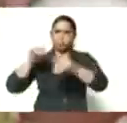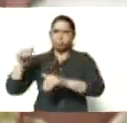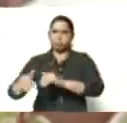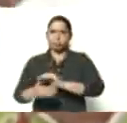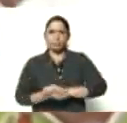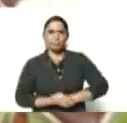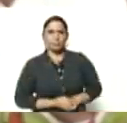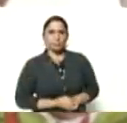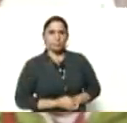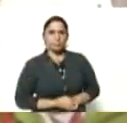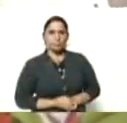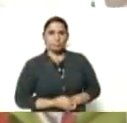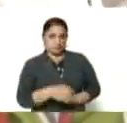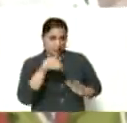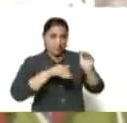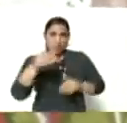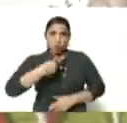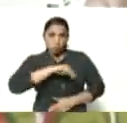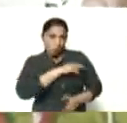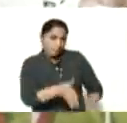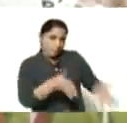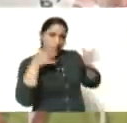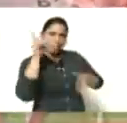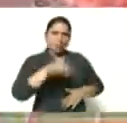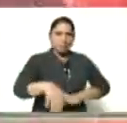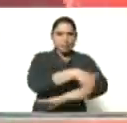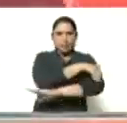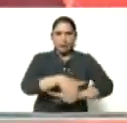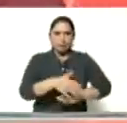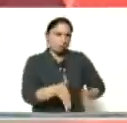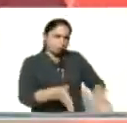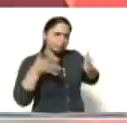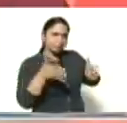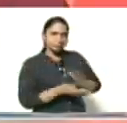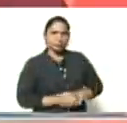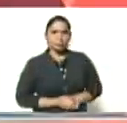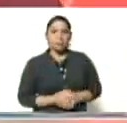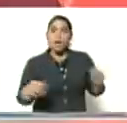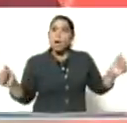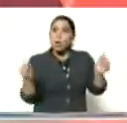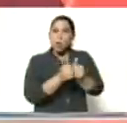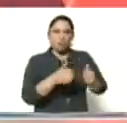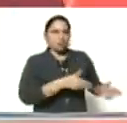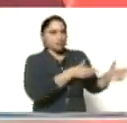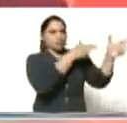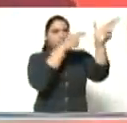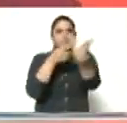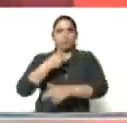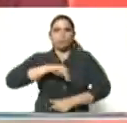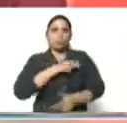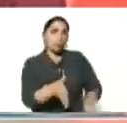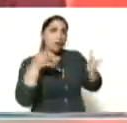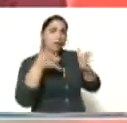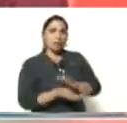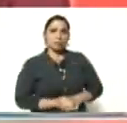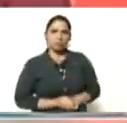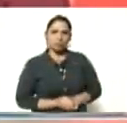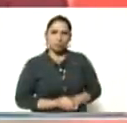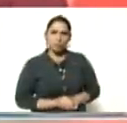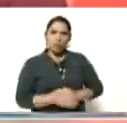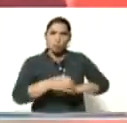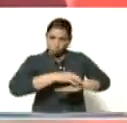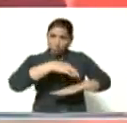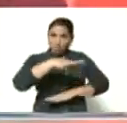En las elecciones les hemos ganado, en las calles le hemos ganado, con las armas le hemos ganado. ¿Nos van a dejar